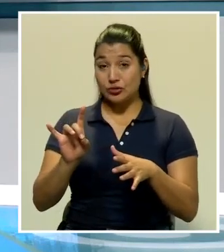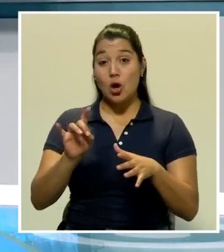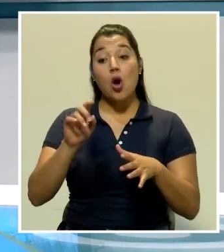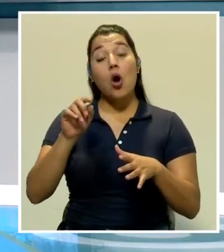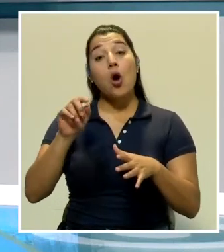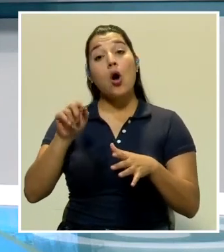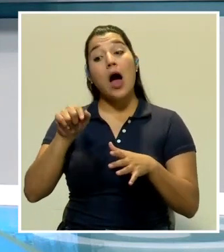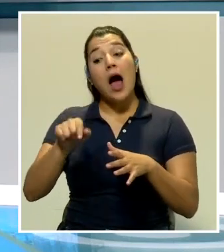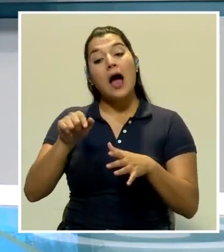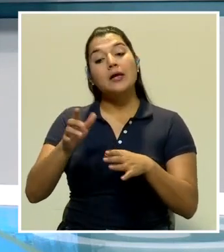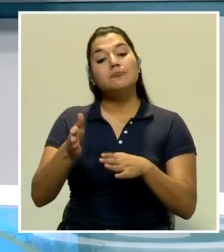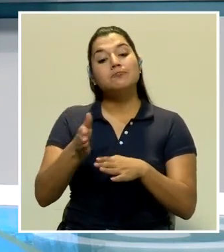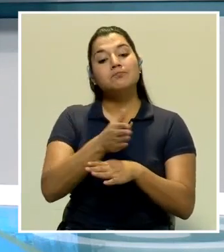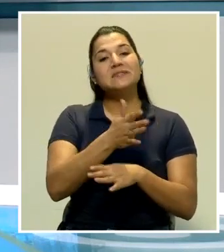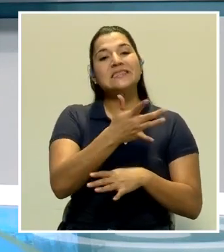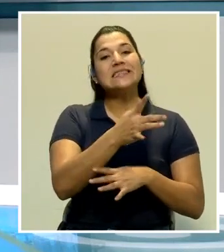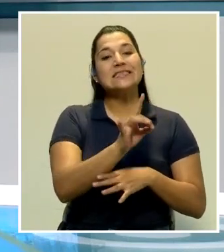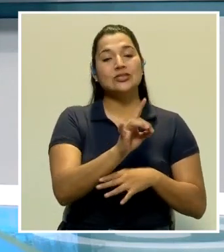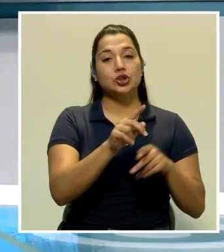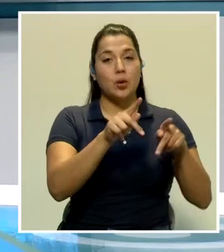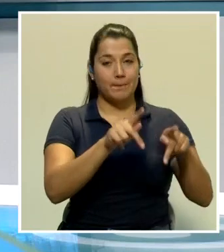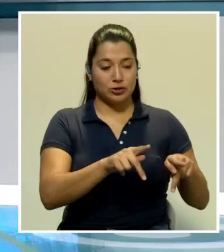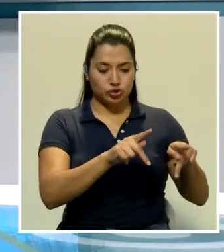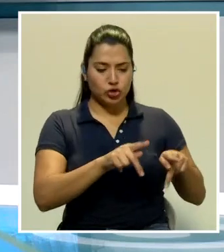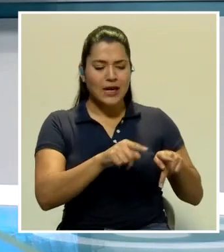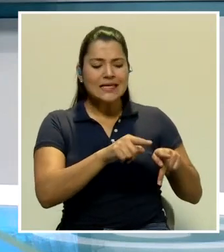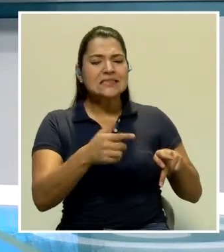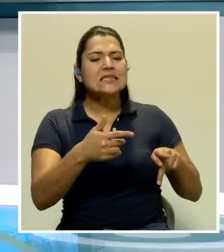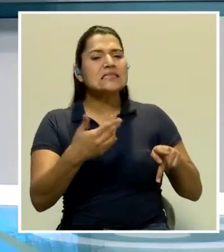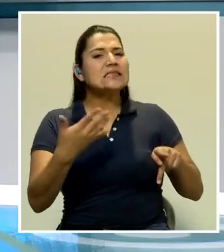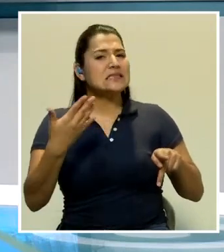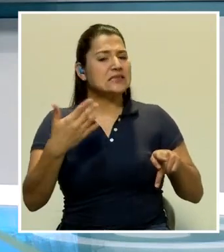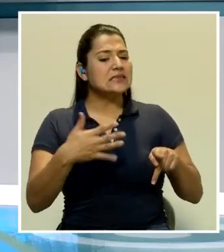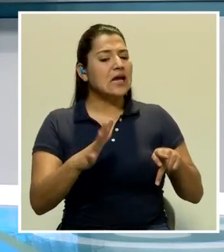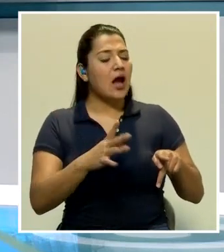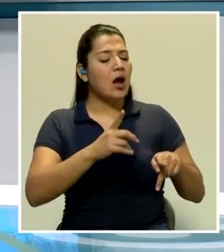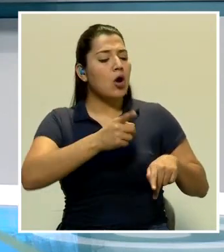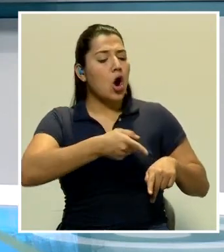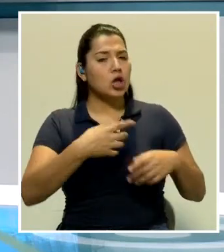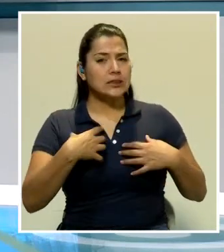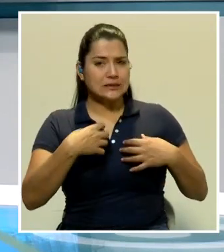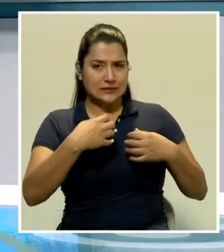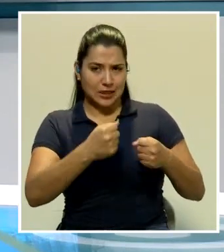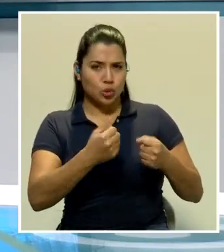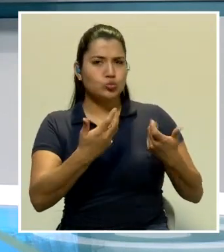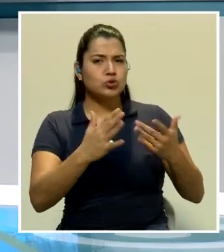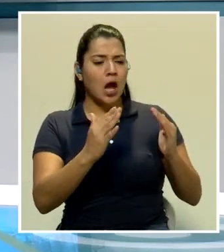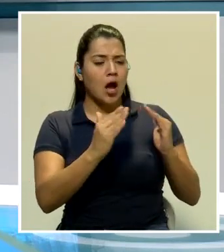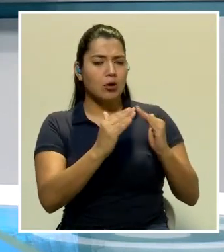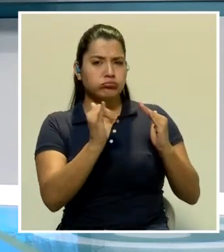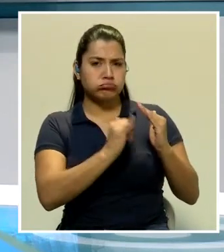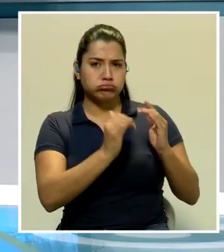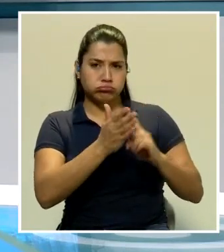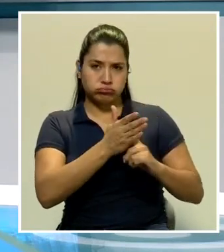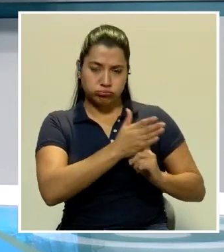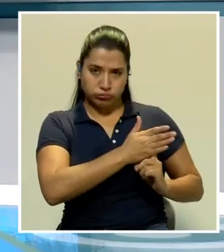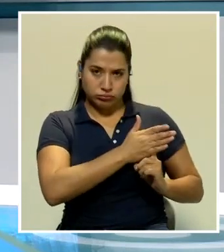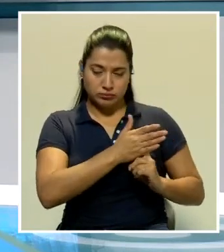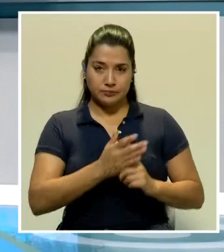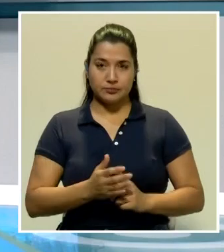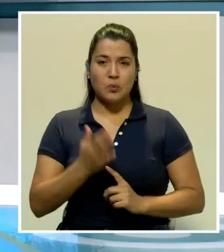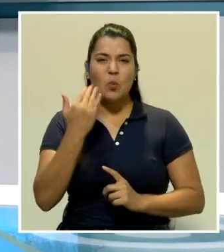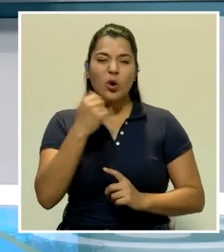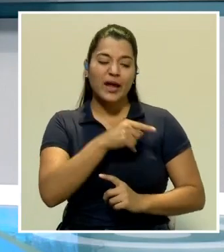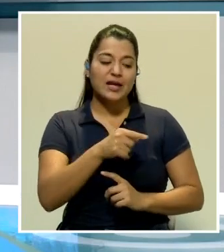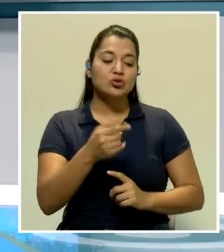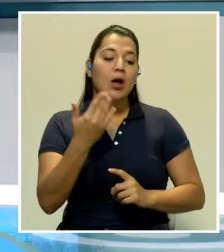hoy, hay 18 personas que ya se encontraban aisladas y con orden de restricción sanitaria.